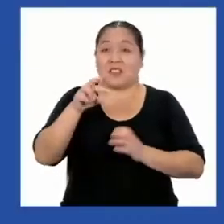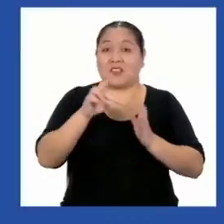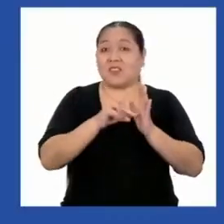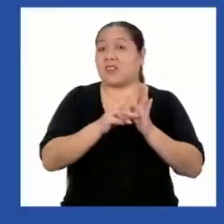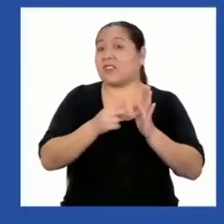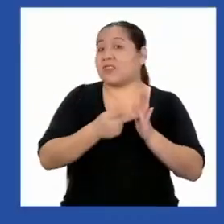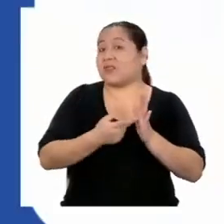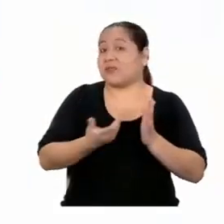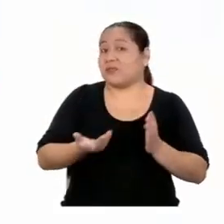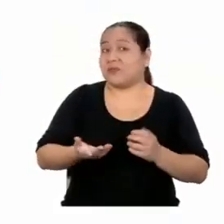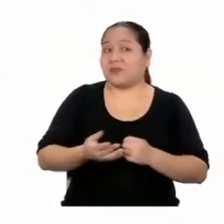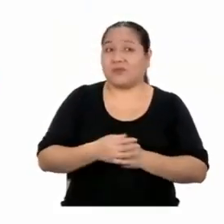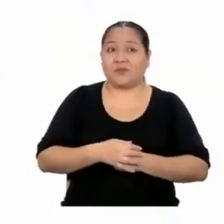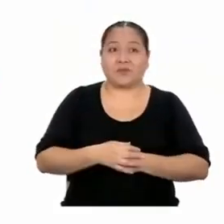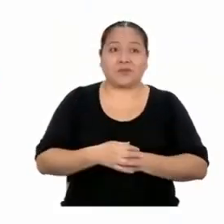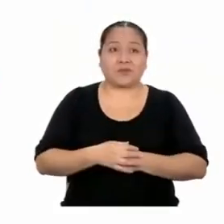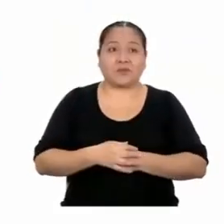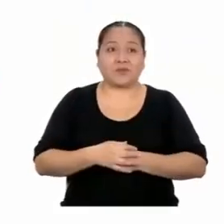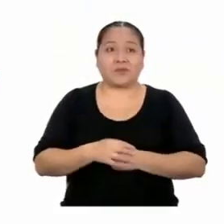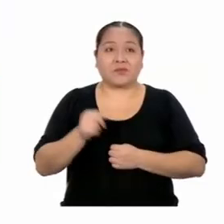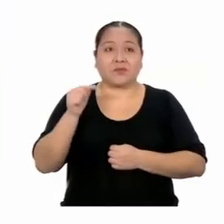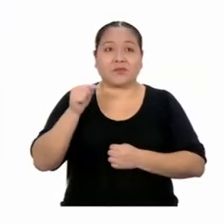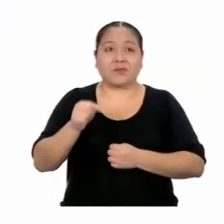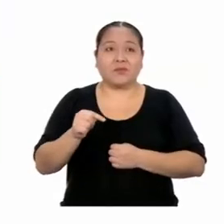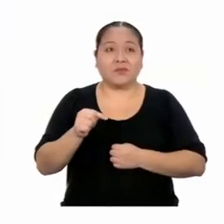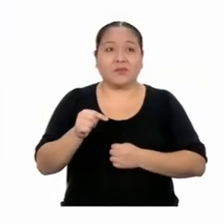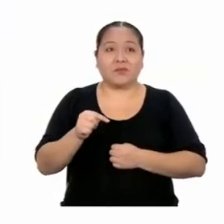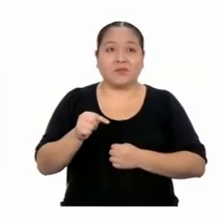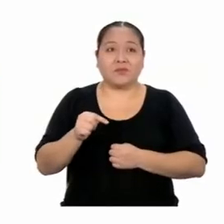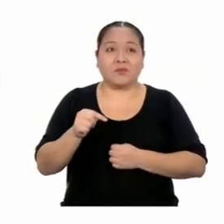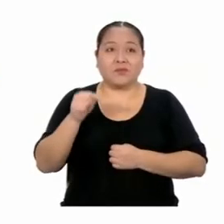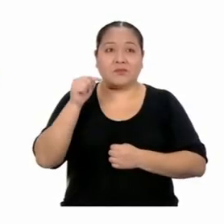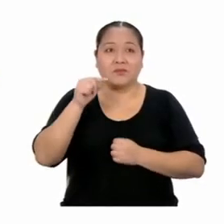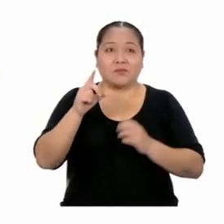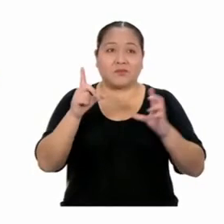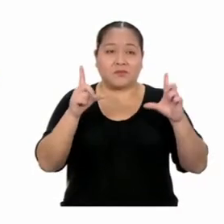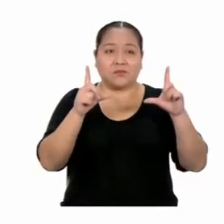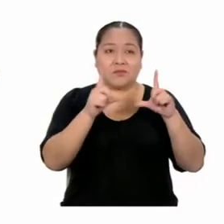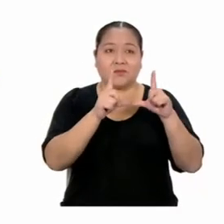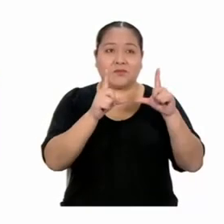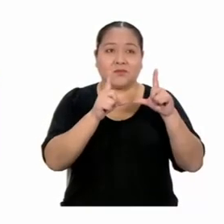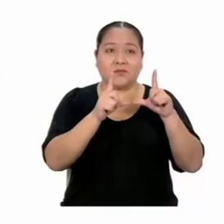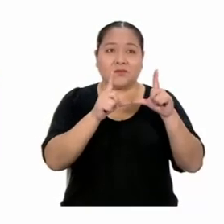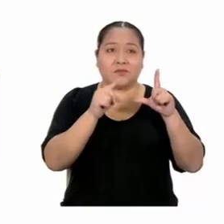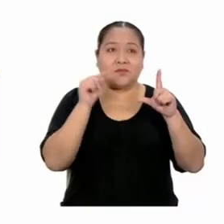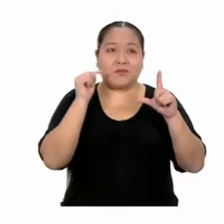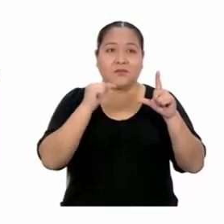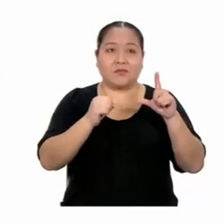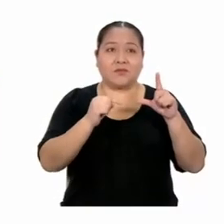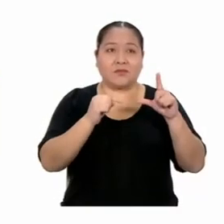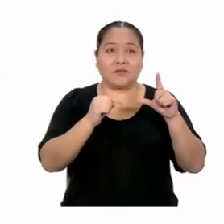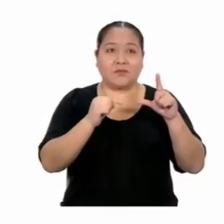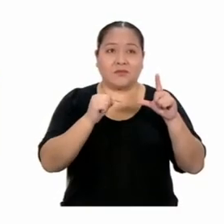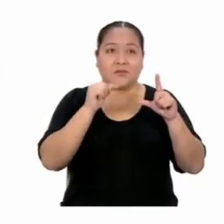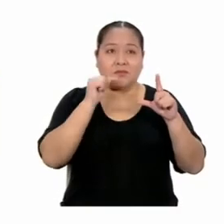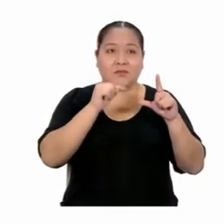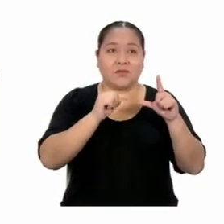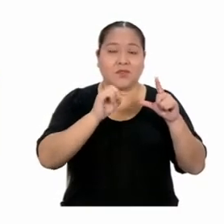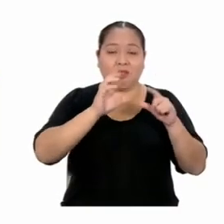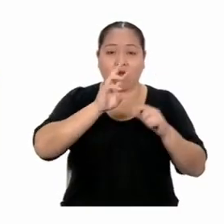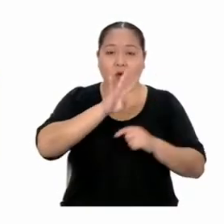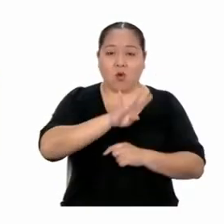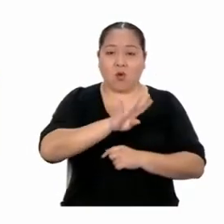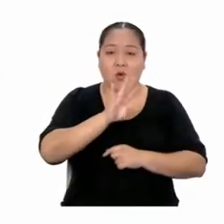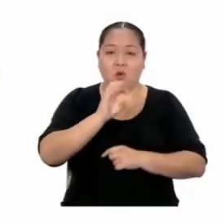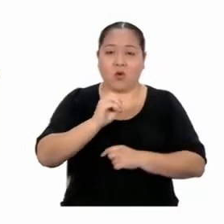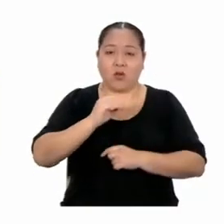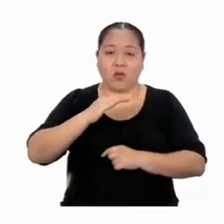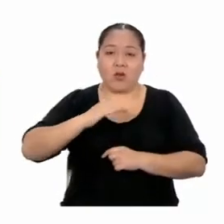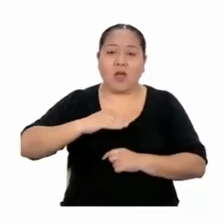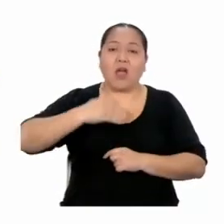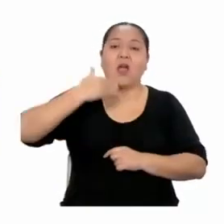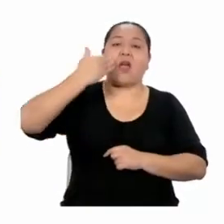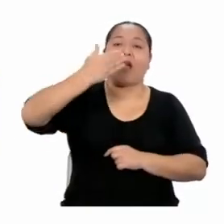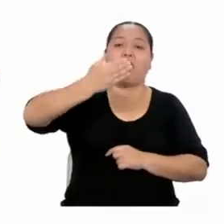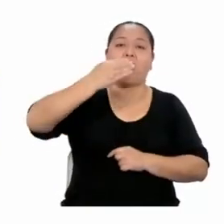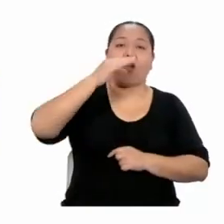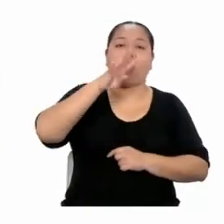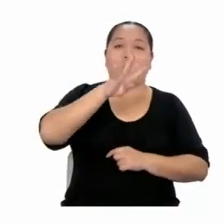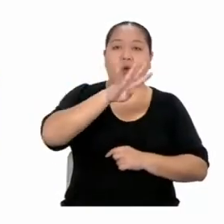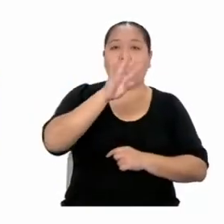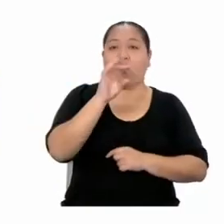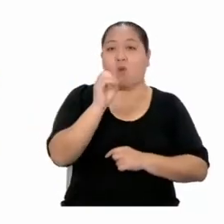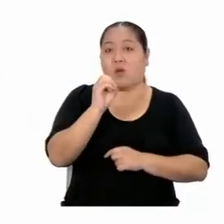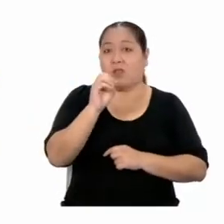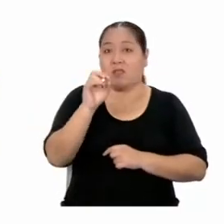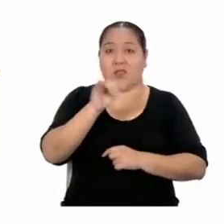decir? Que la forma del jardín también es un rectángulo. Y si uno de sus lados mide 40 metros, su lado opuesto mediría lo